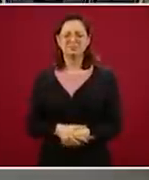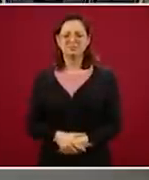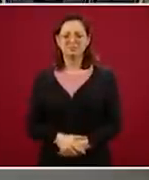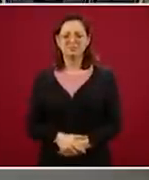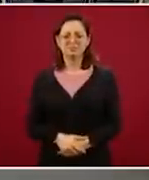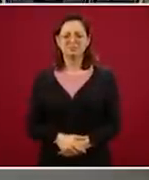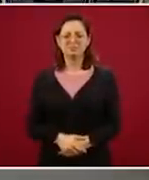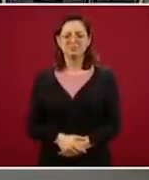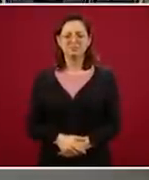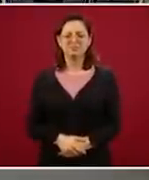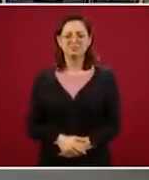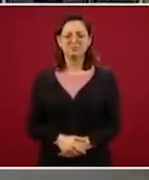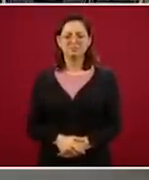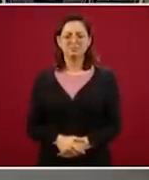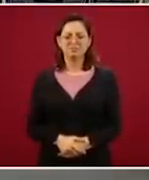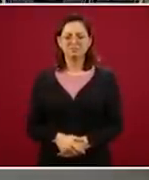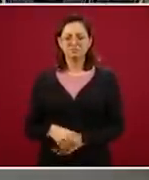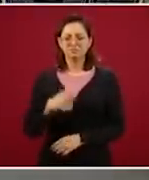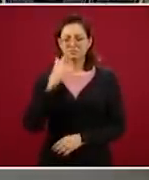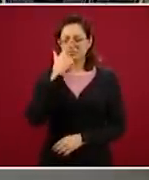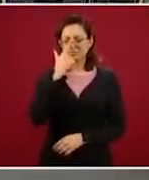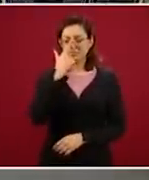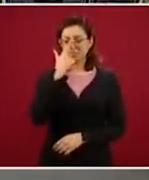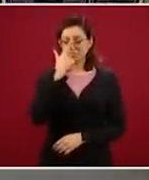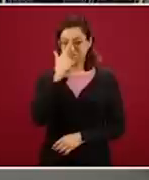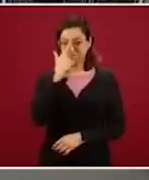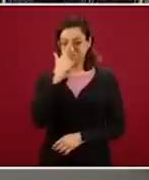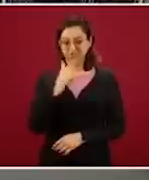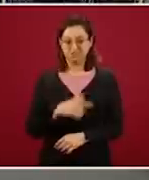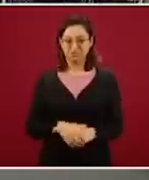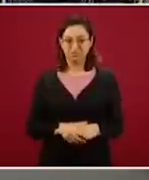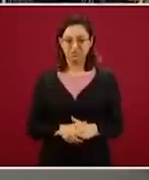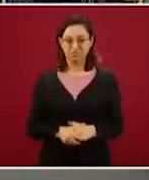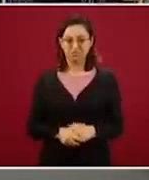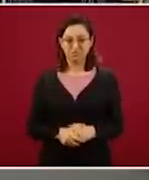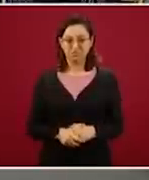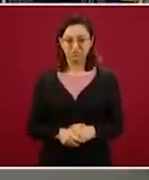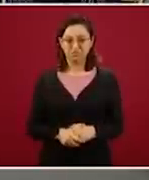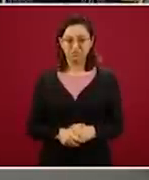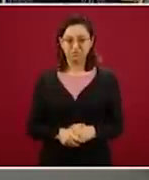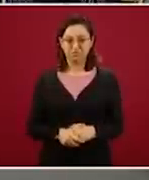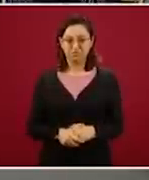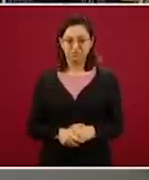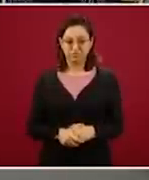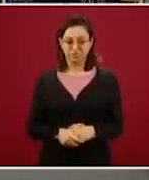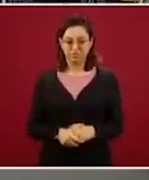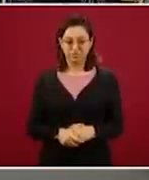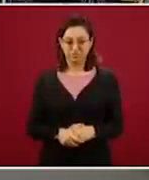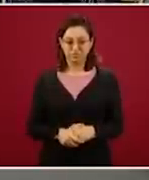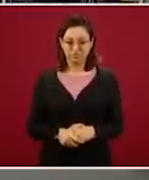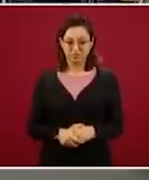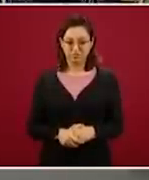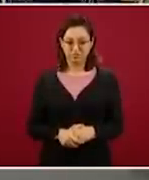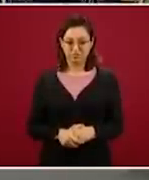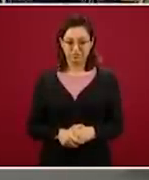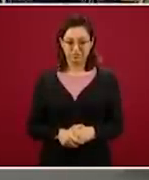Adelante. A ver, espérate, déjame. Nada más. No, pero... A ver, tú no puedes dar la palabra. Tú la